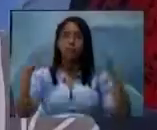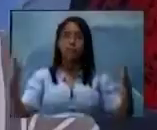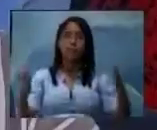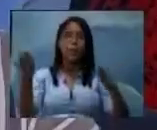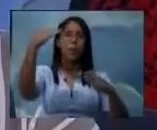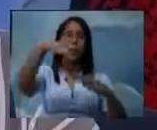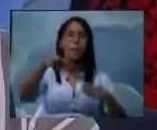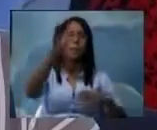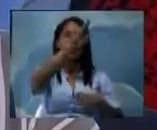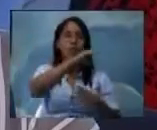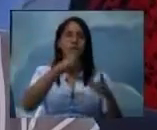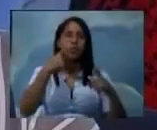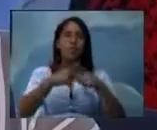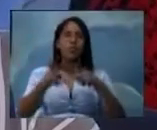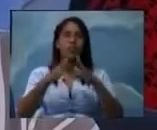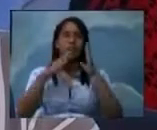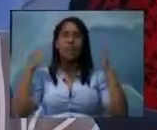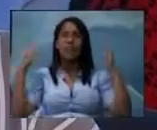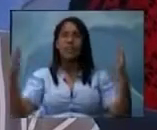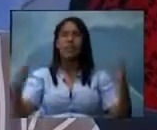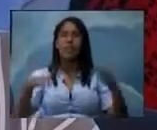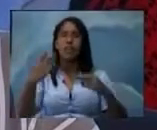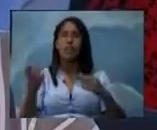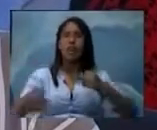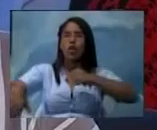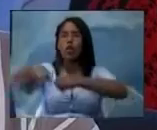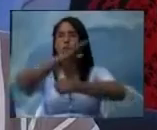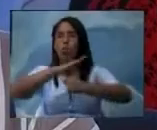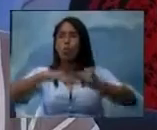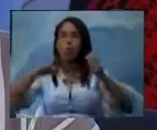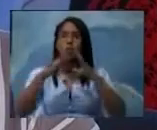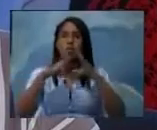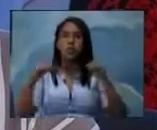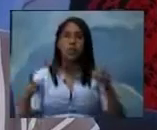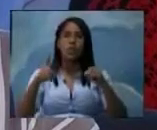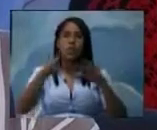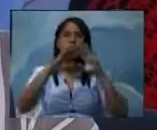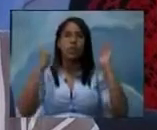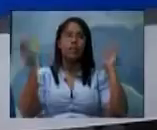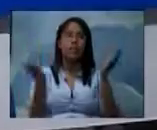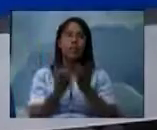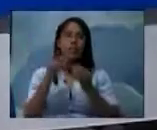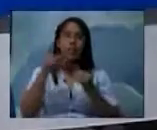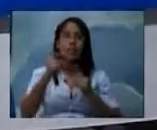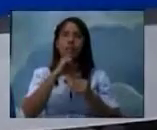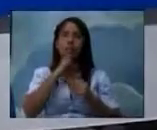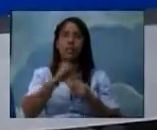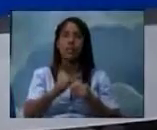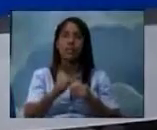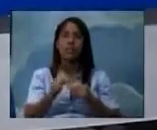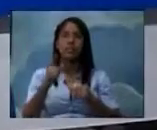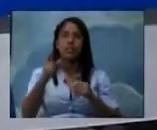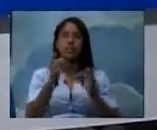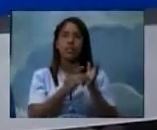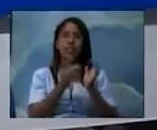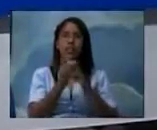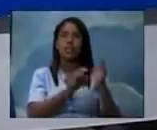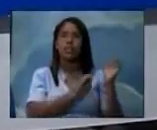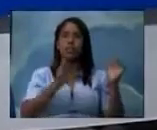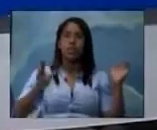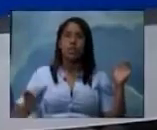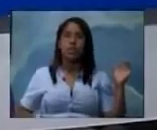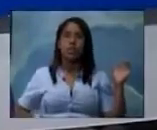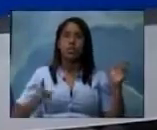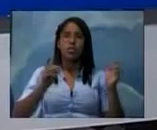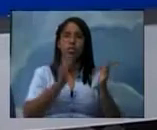un tremendo monte, un cerro inmenso que cubrió toda la tierra. Eso es el Evangelio de